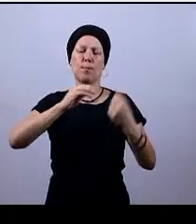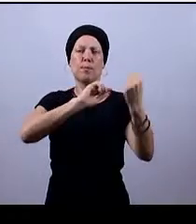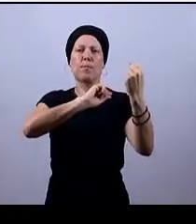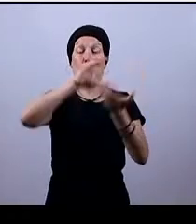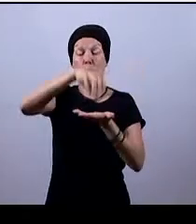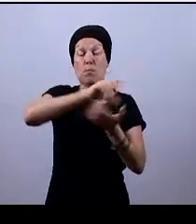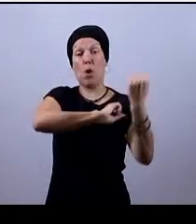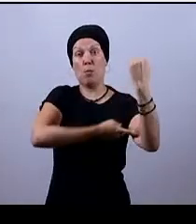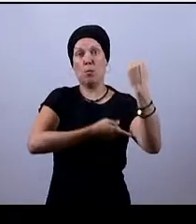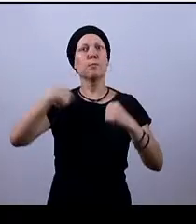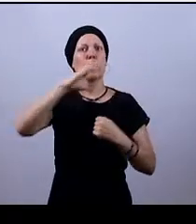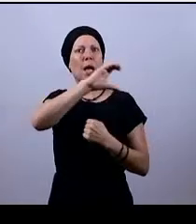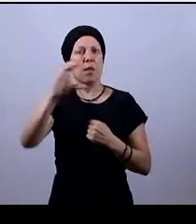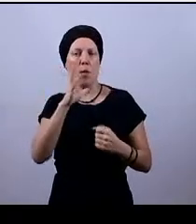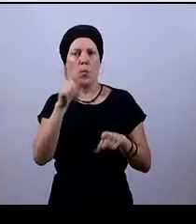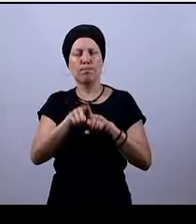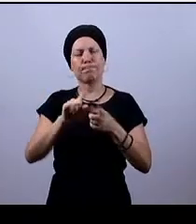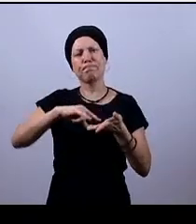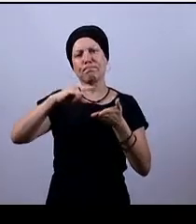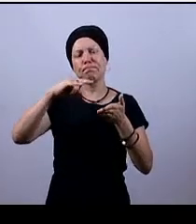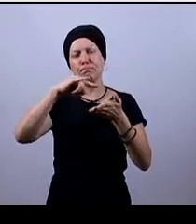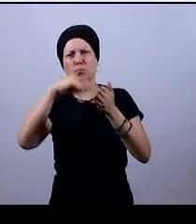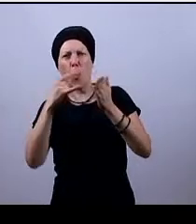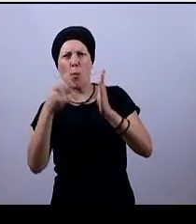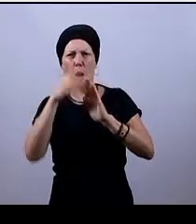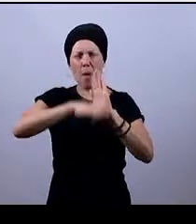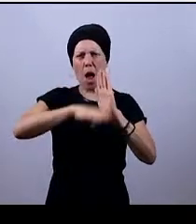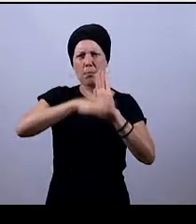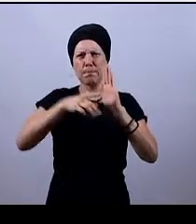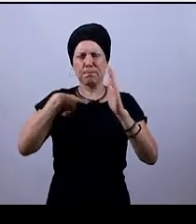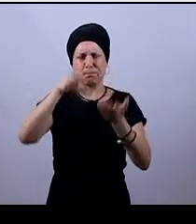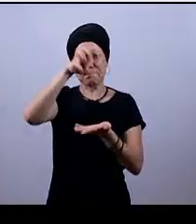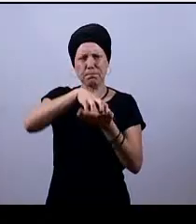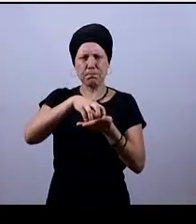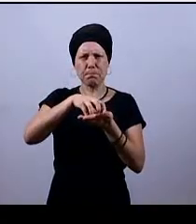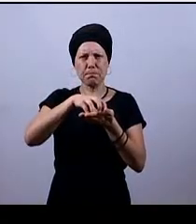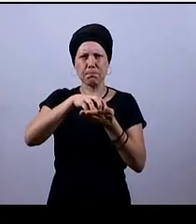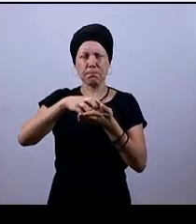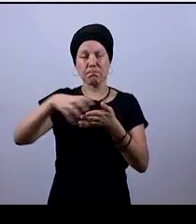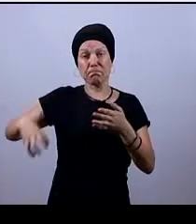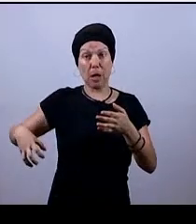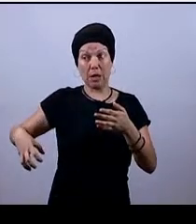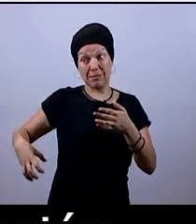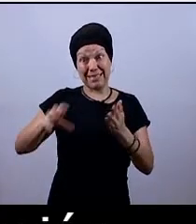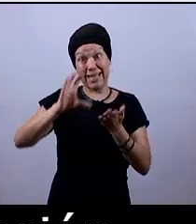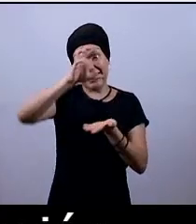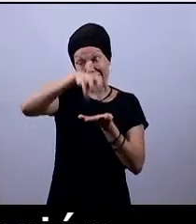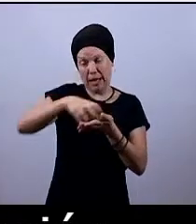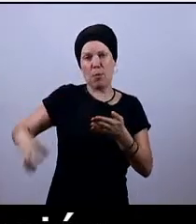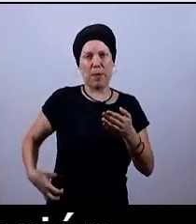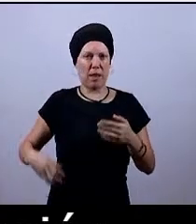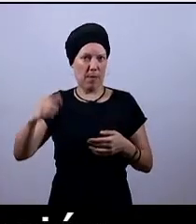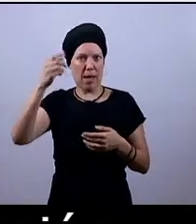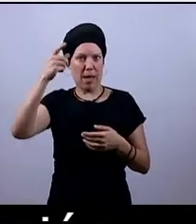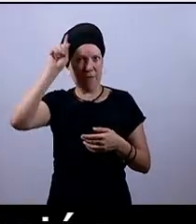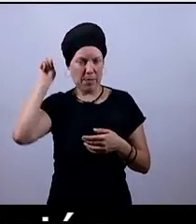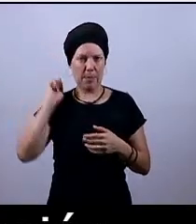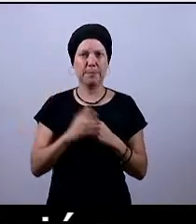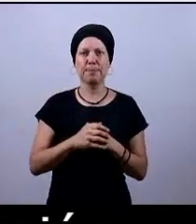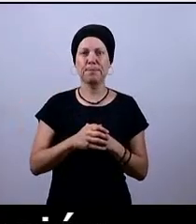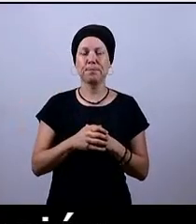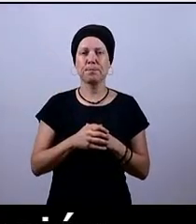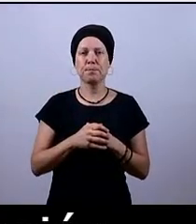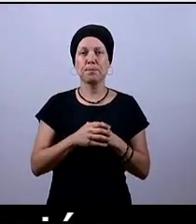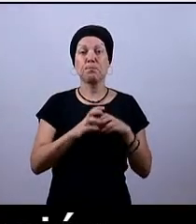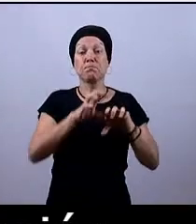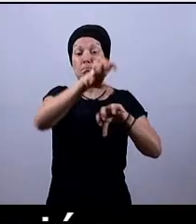para desarrollar programas de tecnificación deportiva en el Estadio Príncipe Felipe, propiedad del club. Parte de sus instalaciones